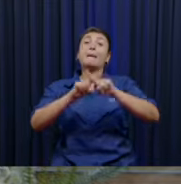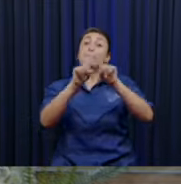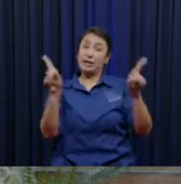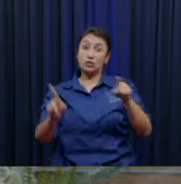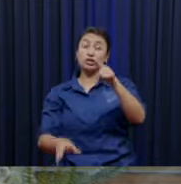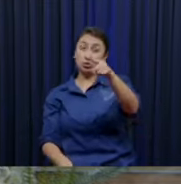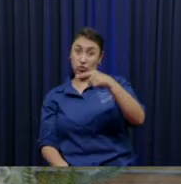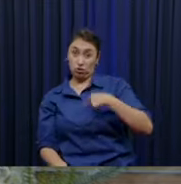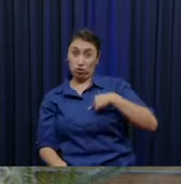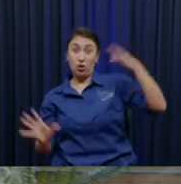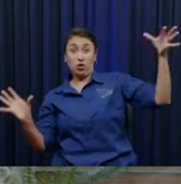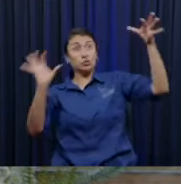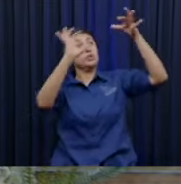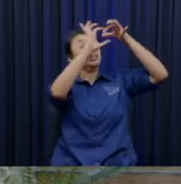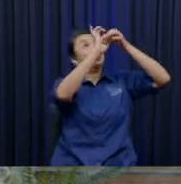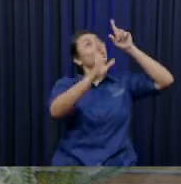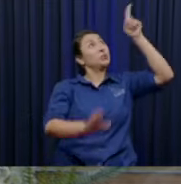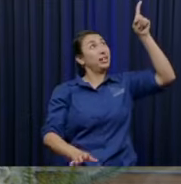Señor,